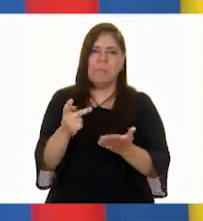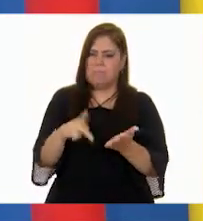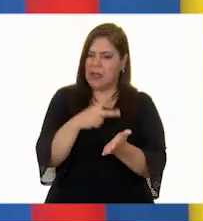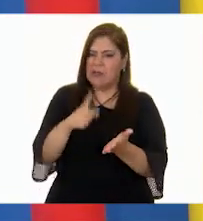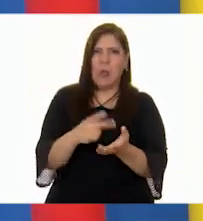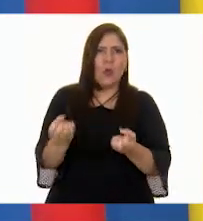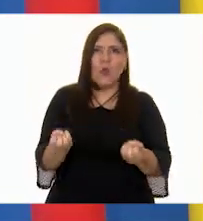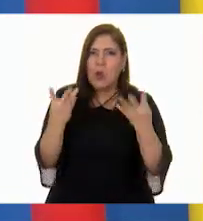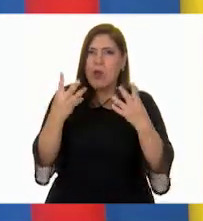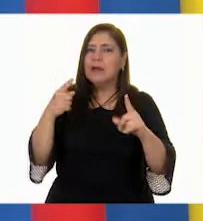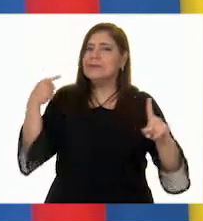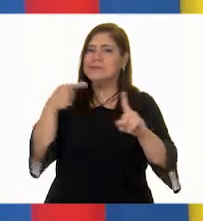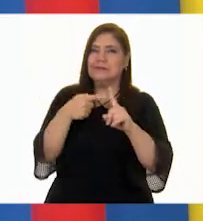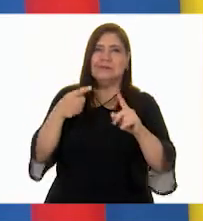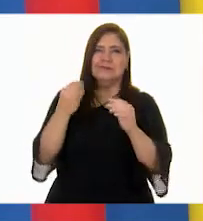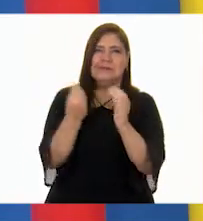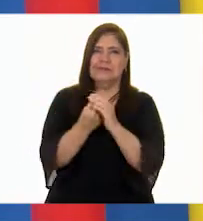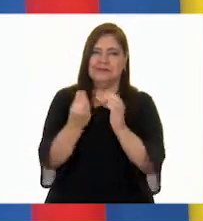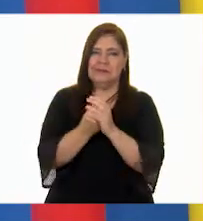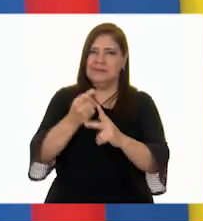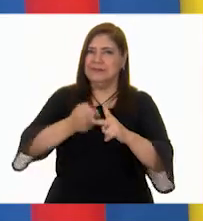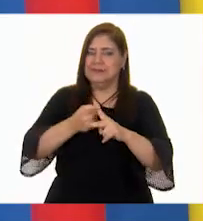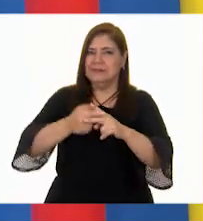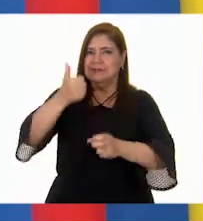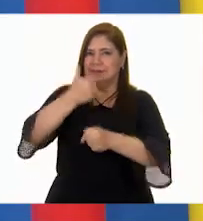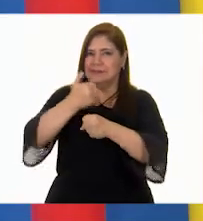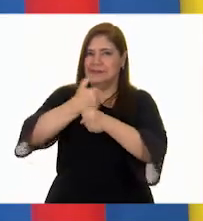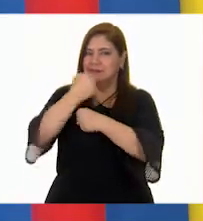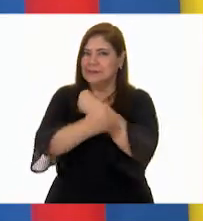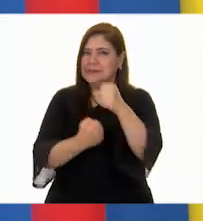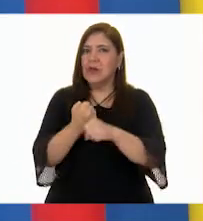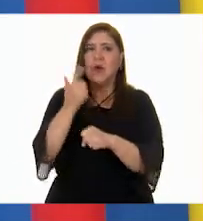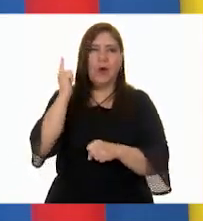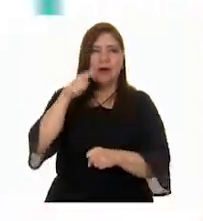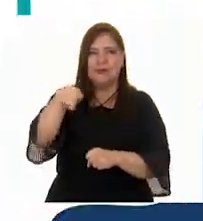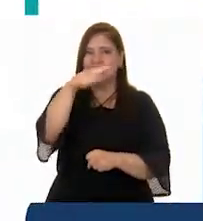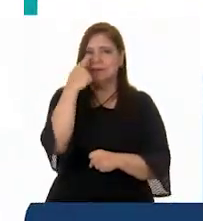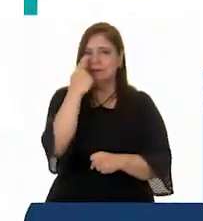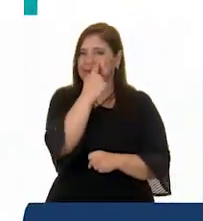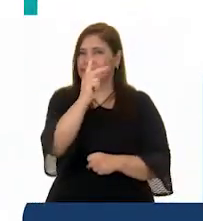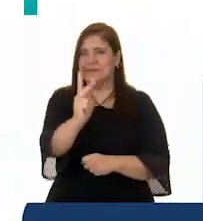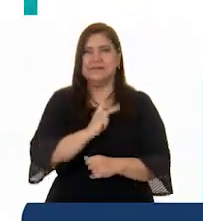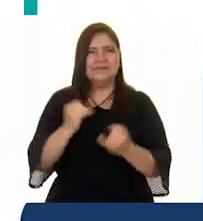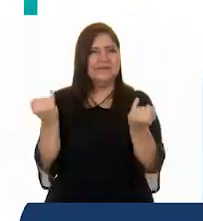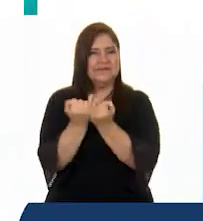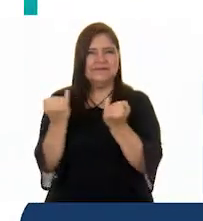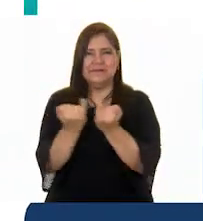veces? De matemáticas de sexto grado. Y espero que lo hayan disfrutado tanto como nosotros.